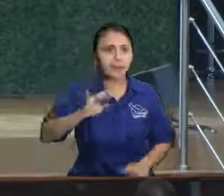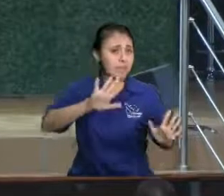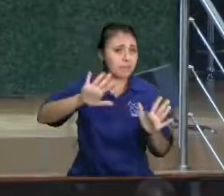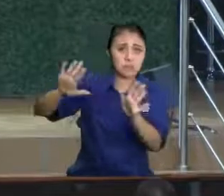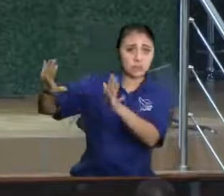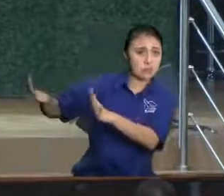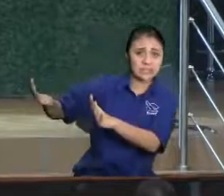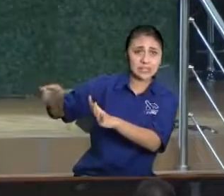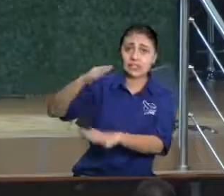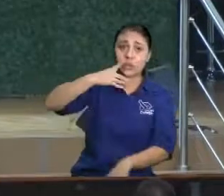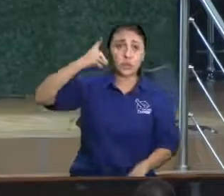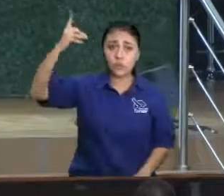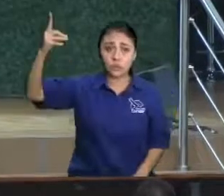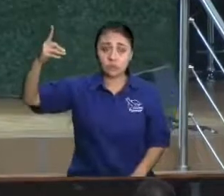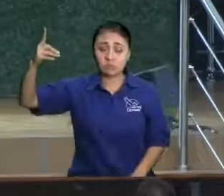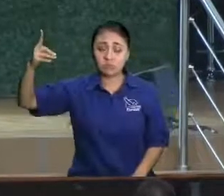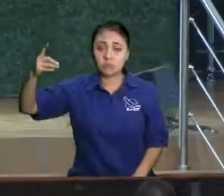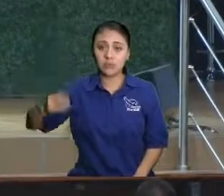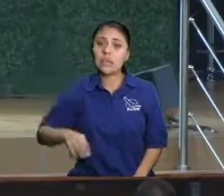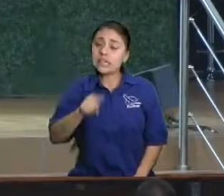sientes que estás menospreciando,